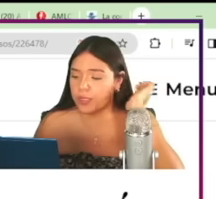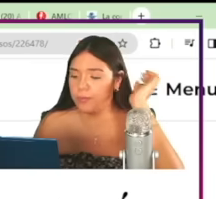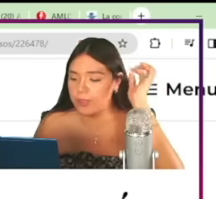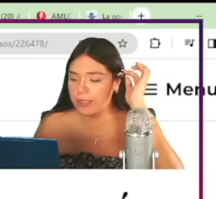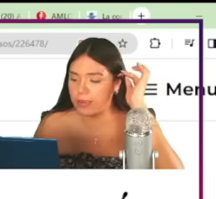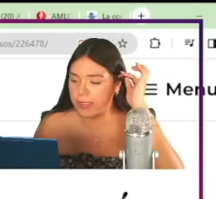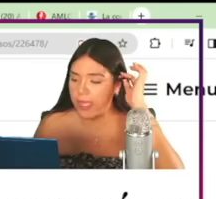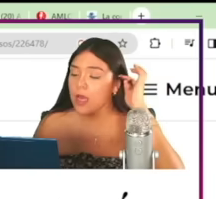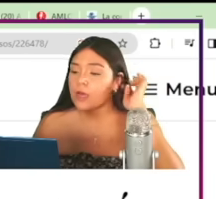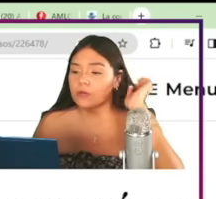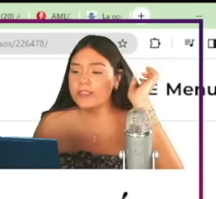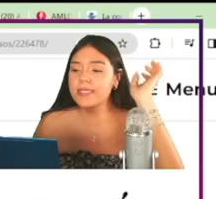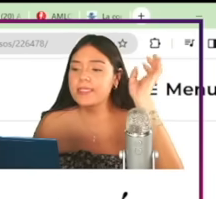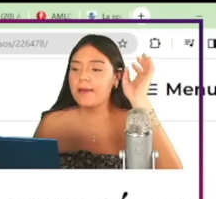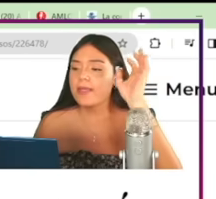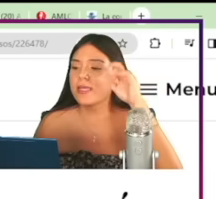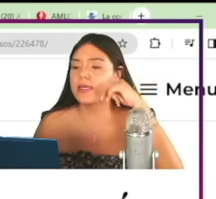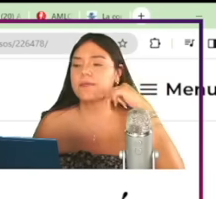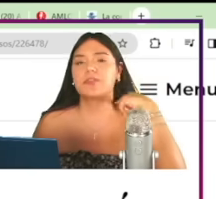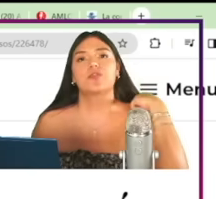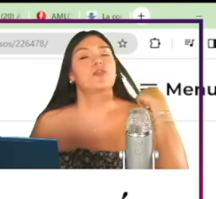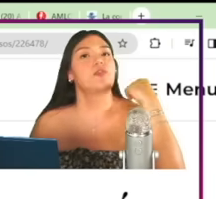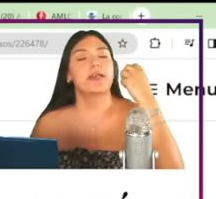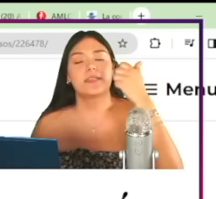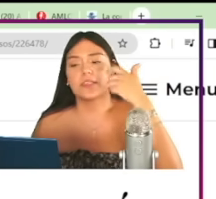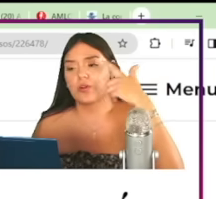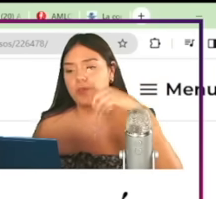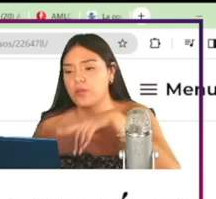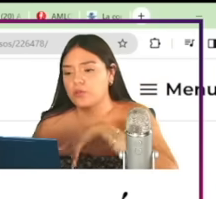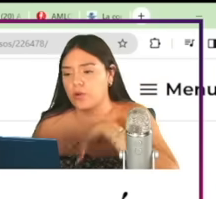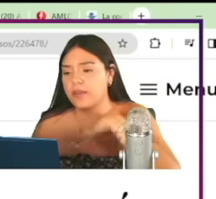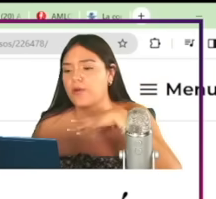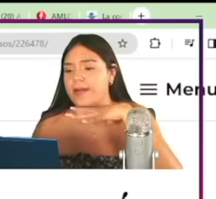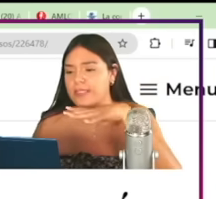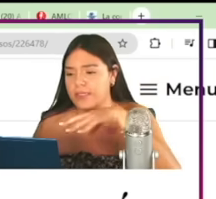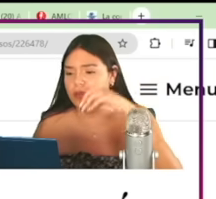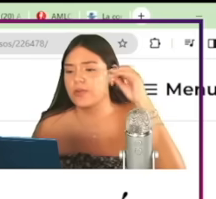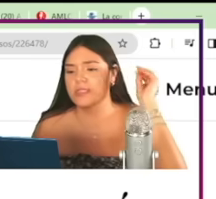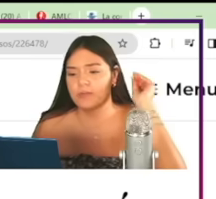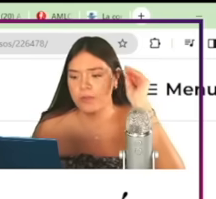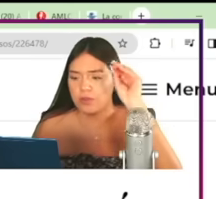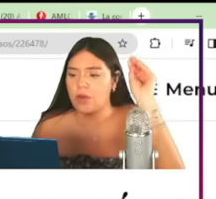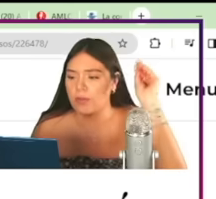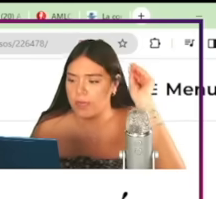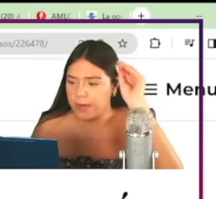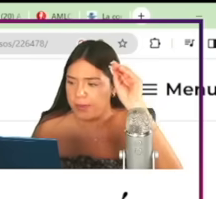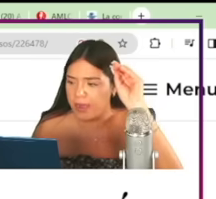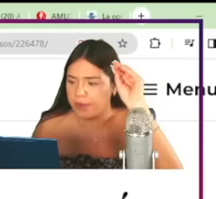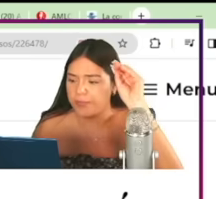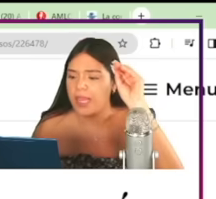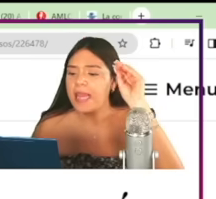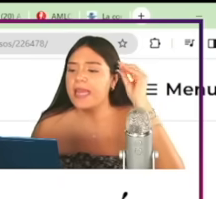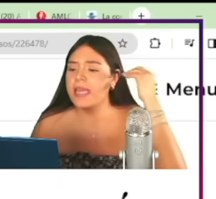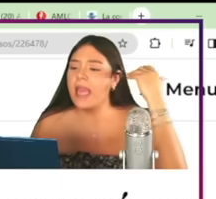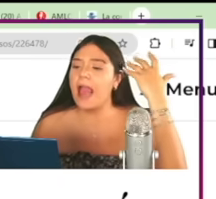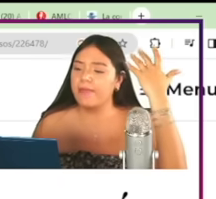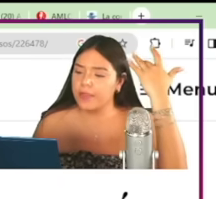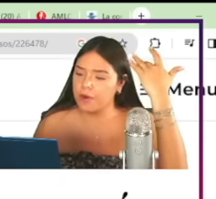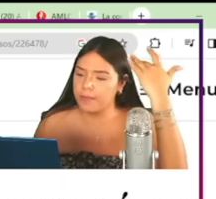muy importante, ustedes saben que Daniel Bisogno es director y productor de obras de teatro, en este momento Lagunilla Mi Barrio,